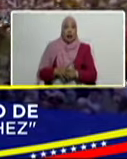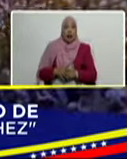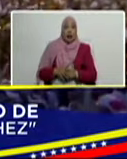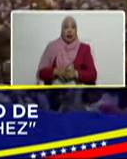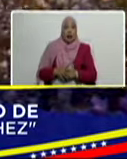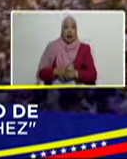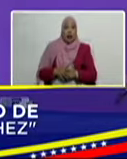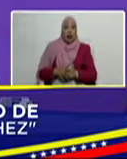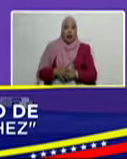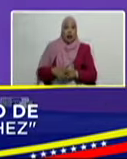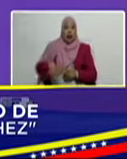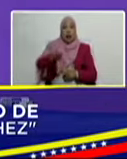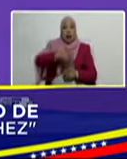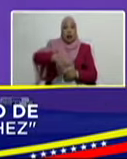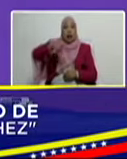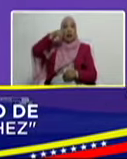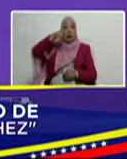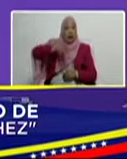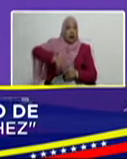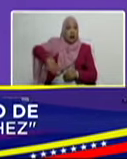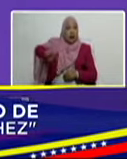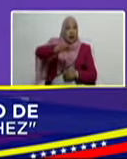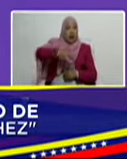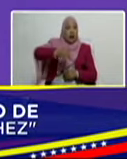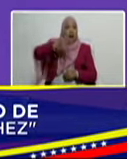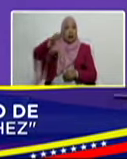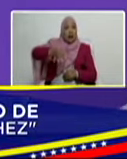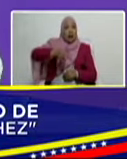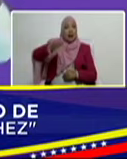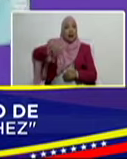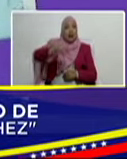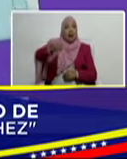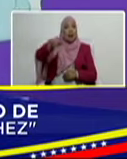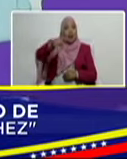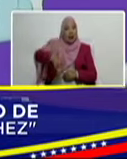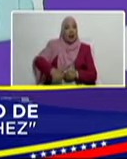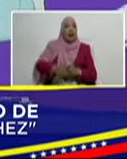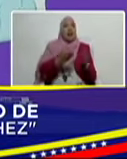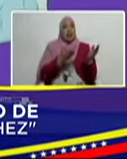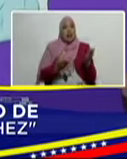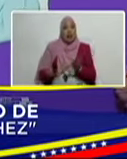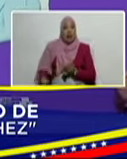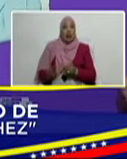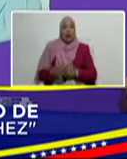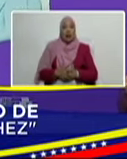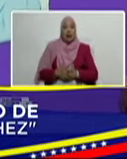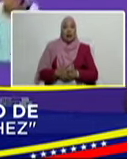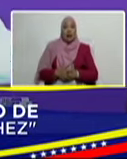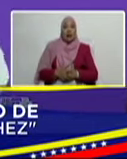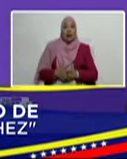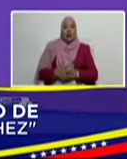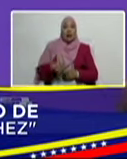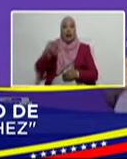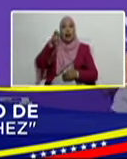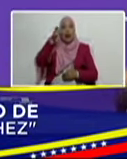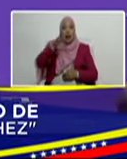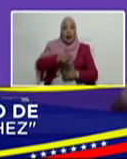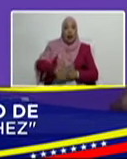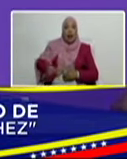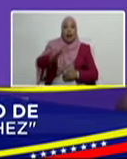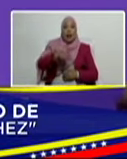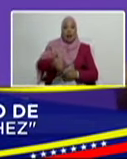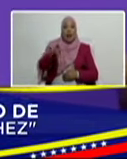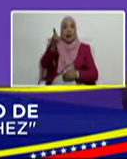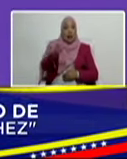poblaron y poblaremos por siempre esta ciudad. Bienvenidas a Caracas, la tierra india heroica, la